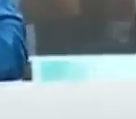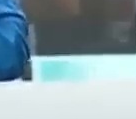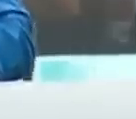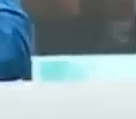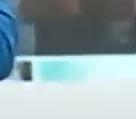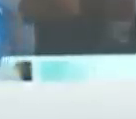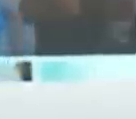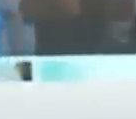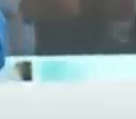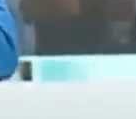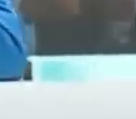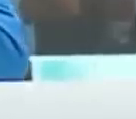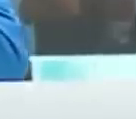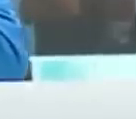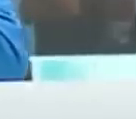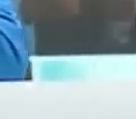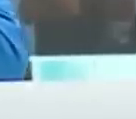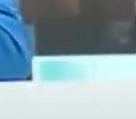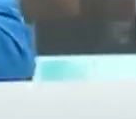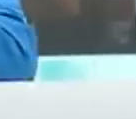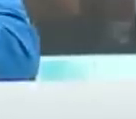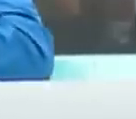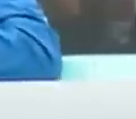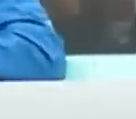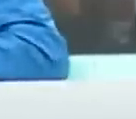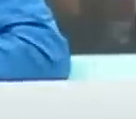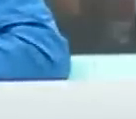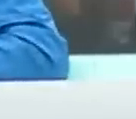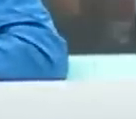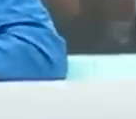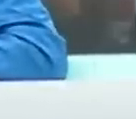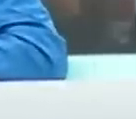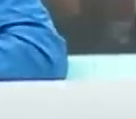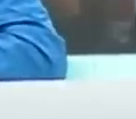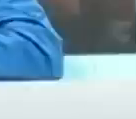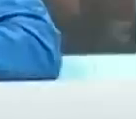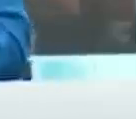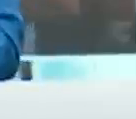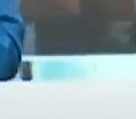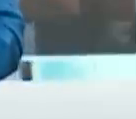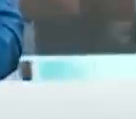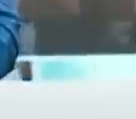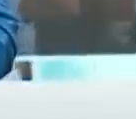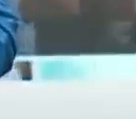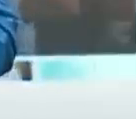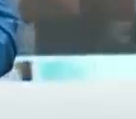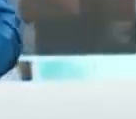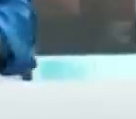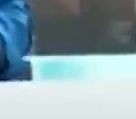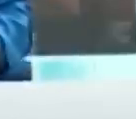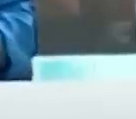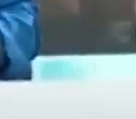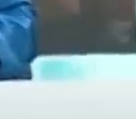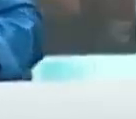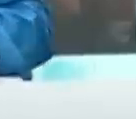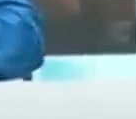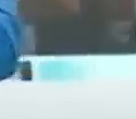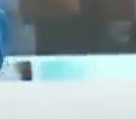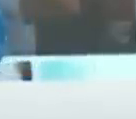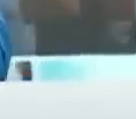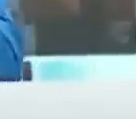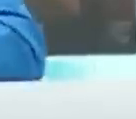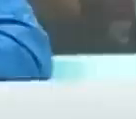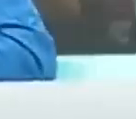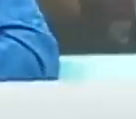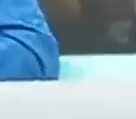ilegal y nos crearon Organización Mundial del Comercio la omc que impide por ejemplo a los países en gran medida